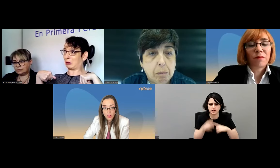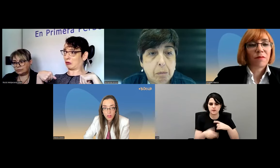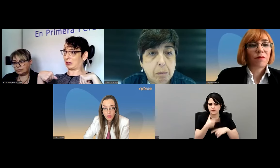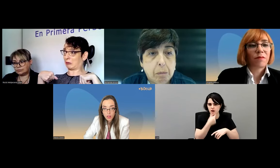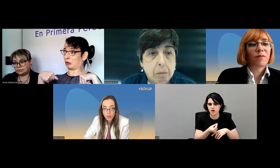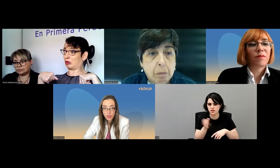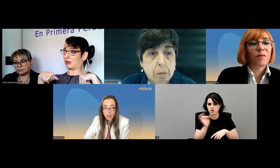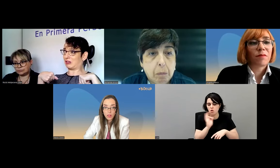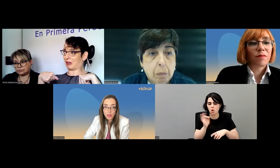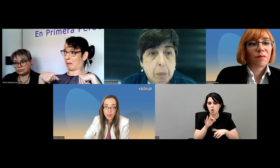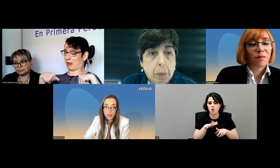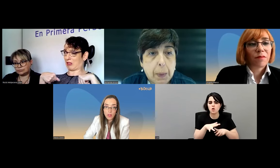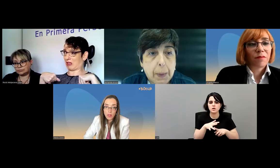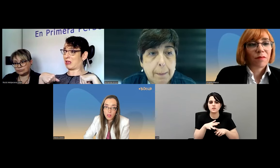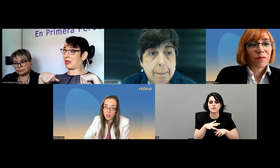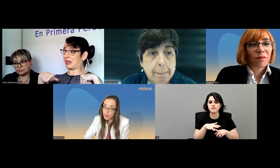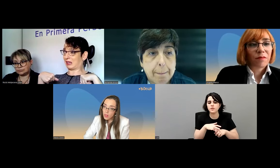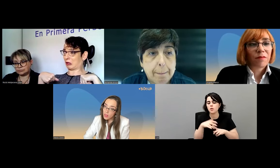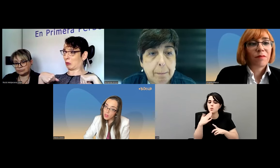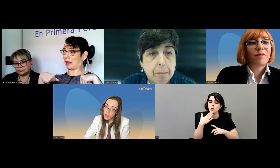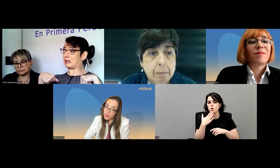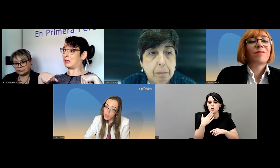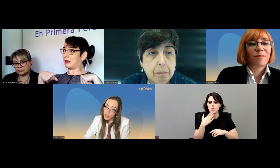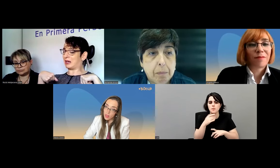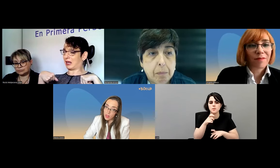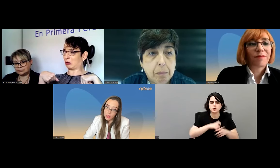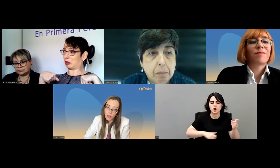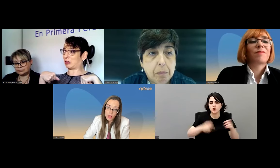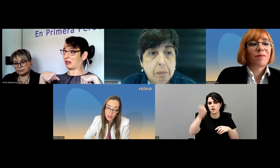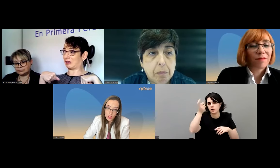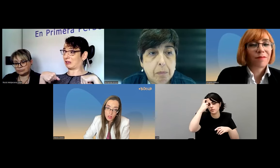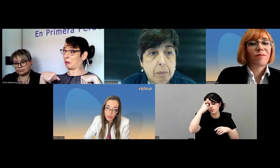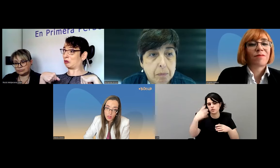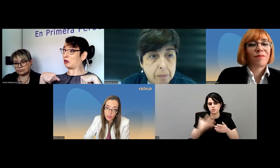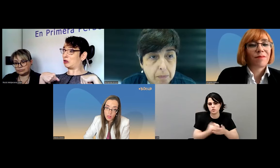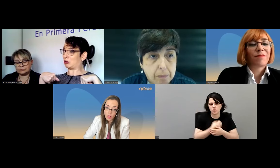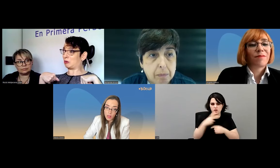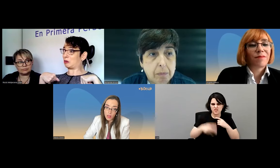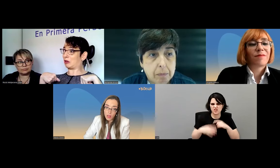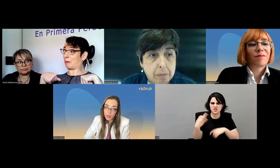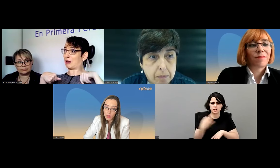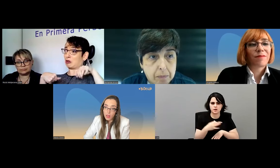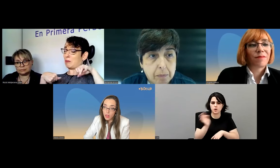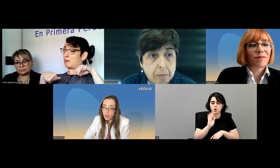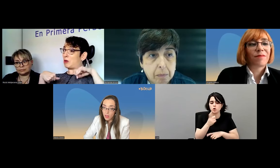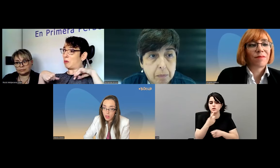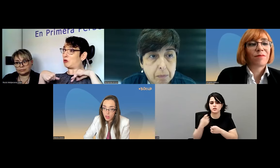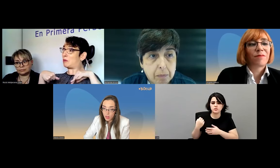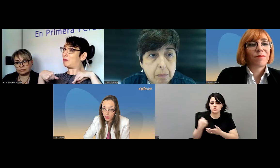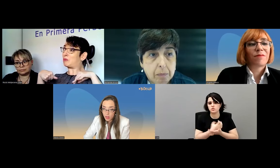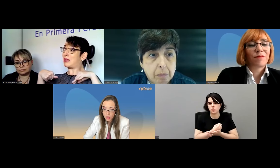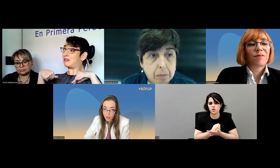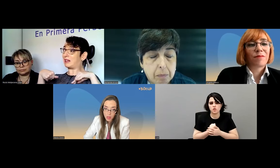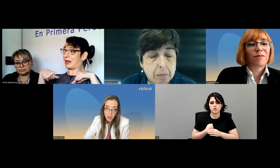que todos tenemos discapacidad intelectual y que todos necesitamos los mismos apoyos. O